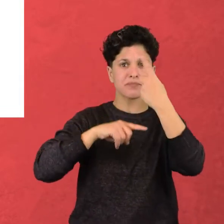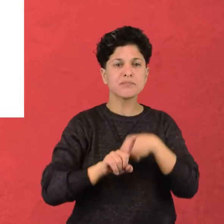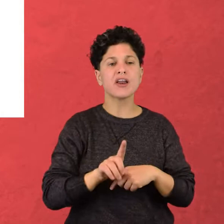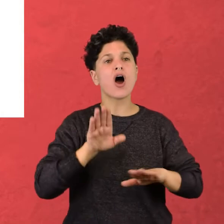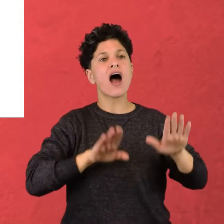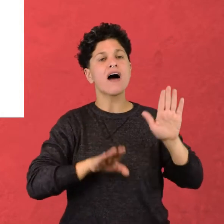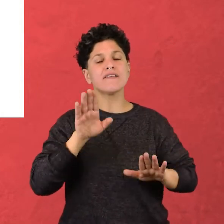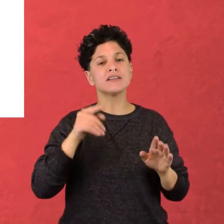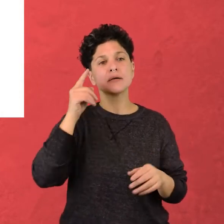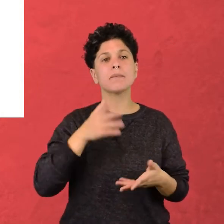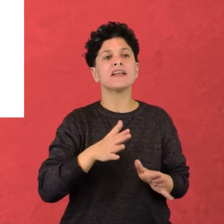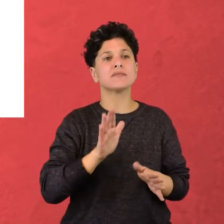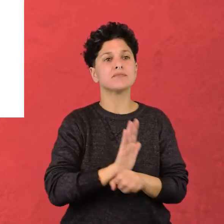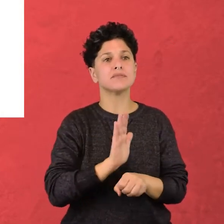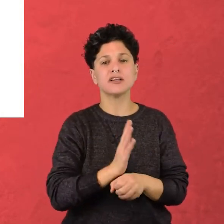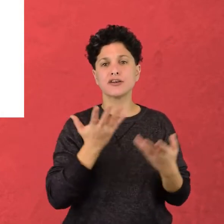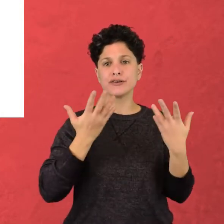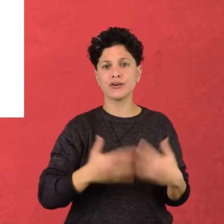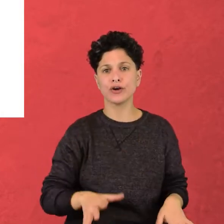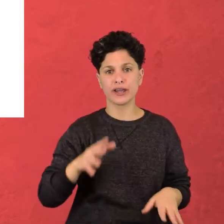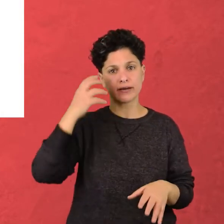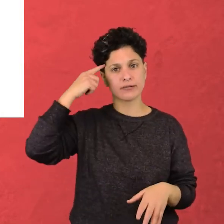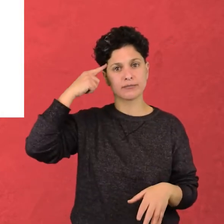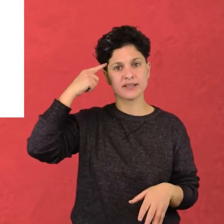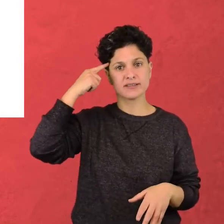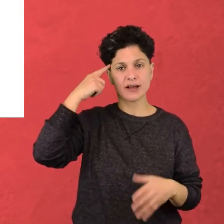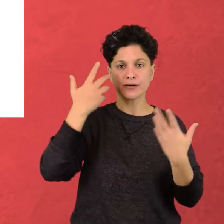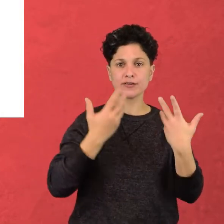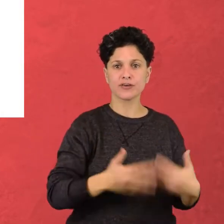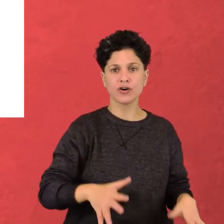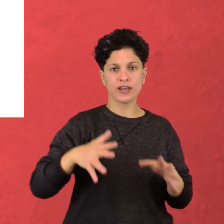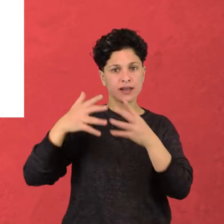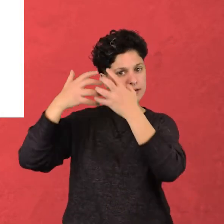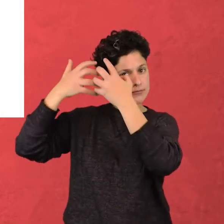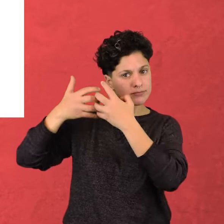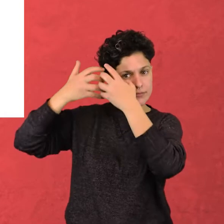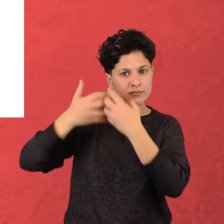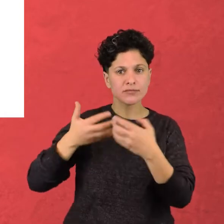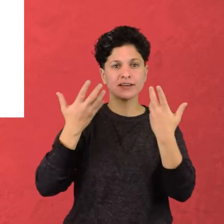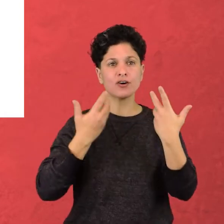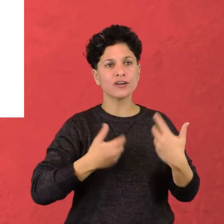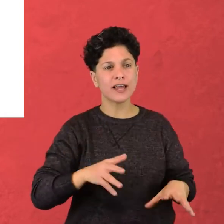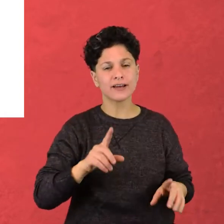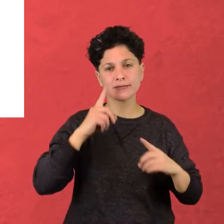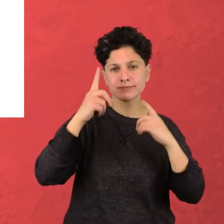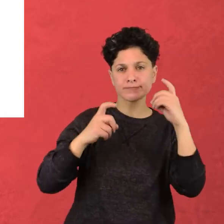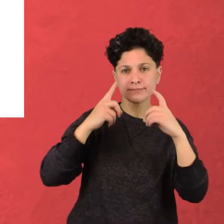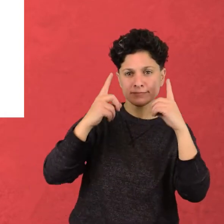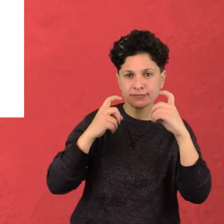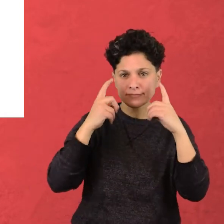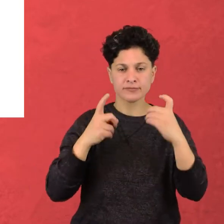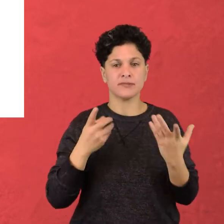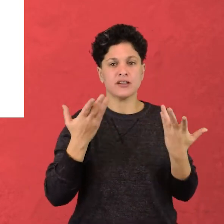capacidad, voluntariamente elegimos no usarla, hasta el punto que hasta parece atrofiarse esa capacidad